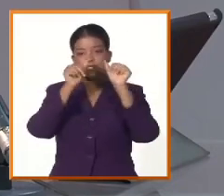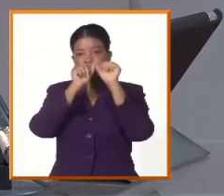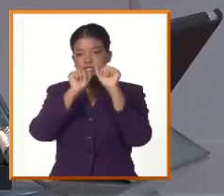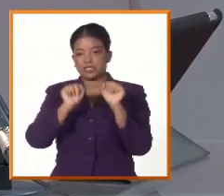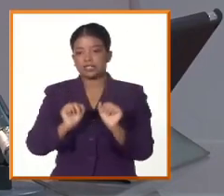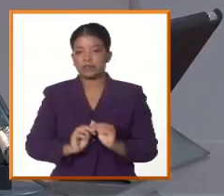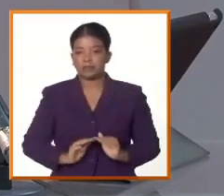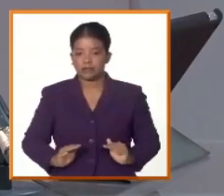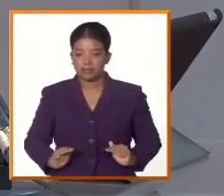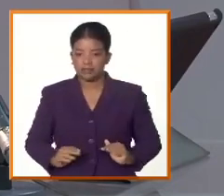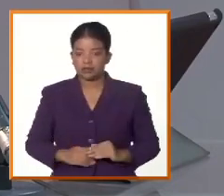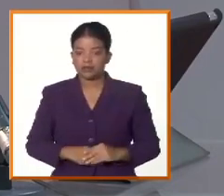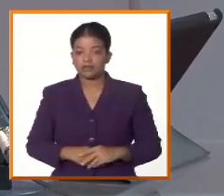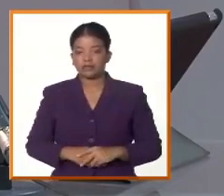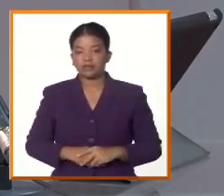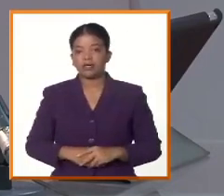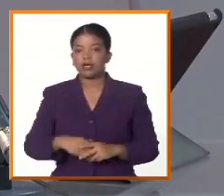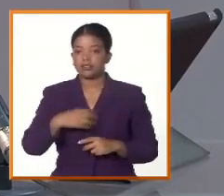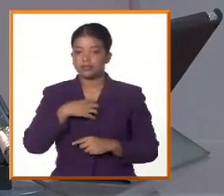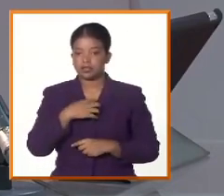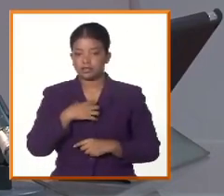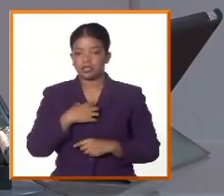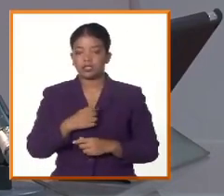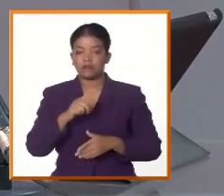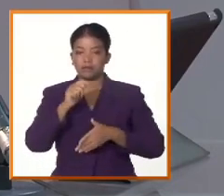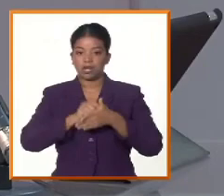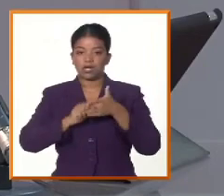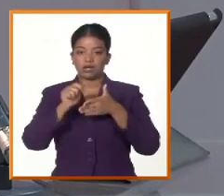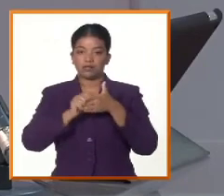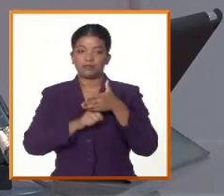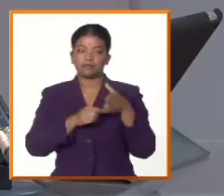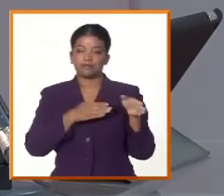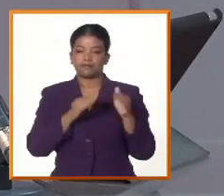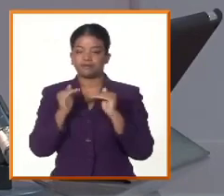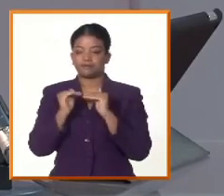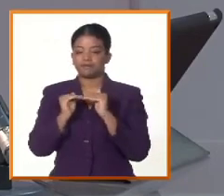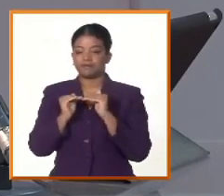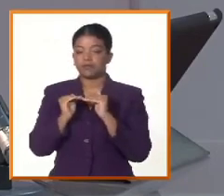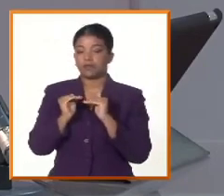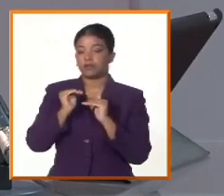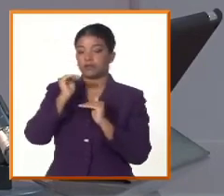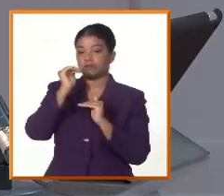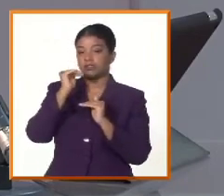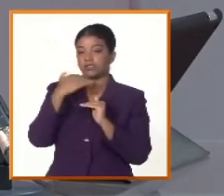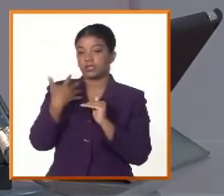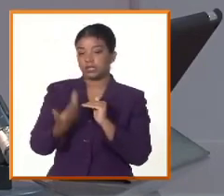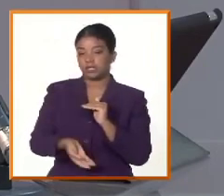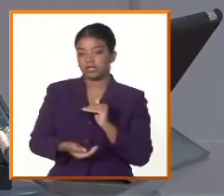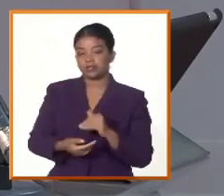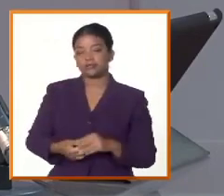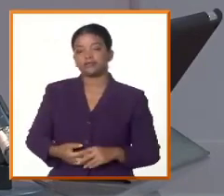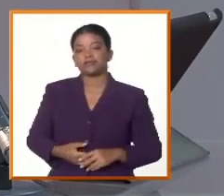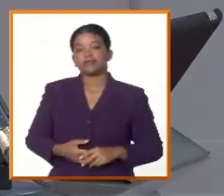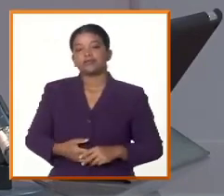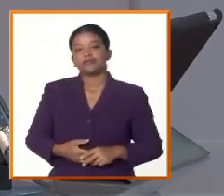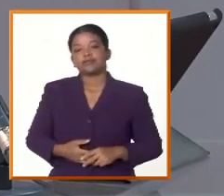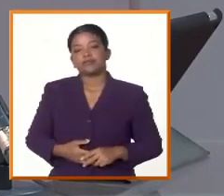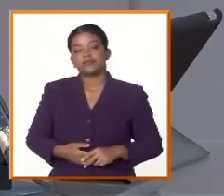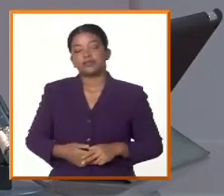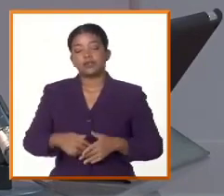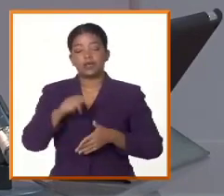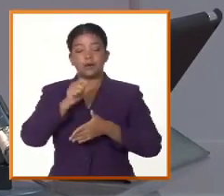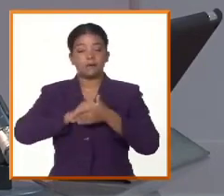chequeo y control ahora una fase superior a eso es que dentro de su agenda